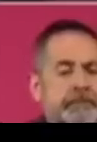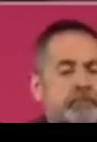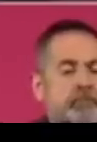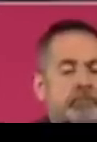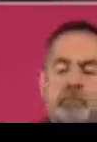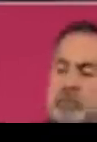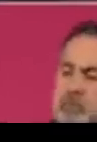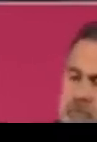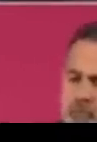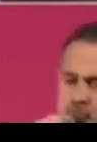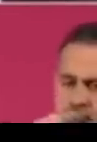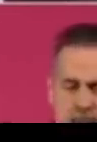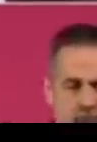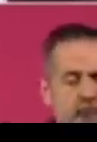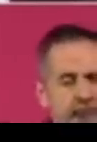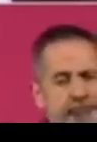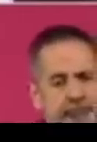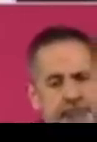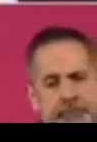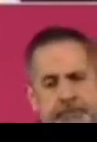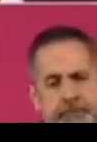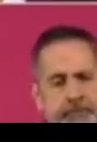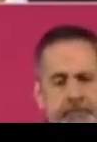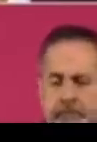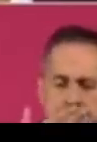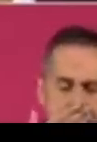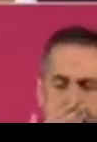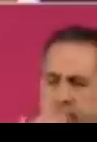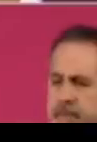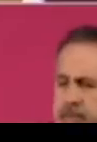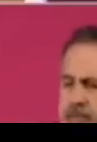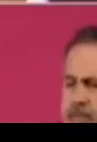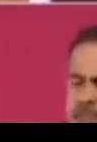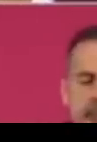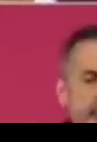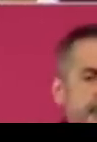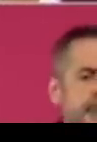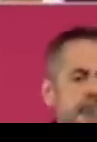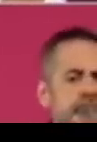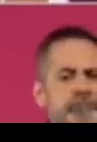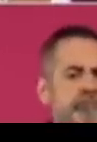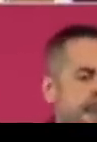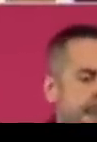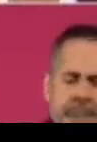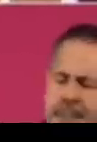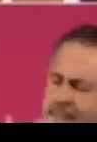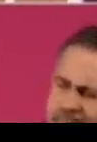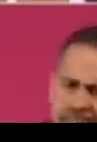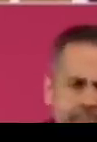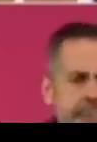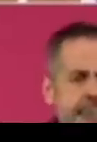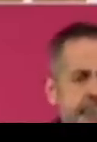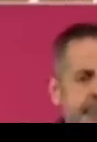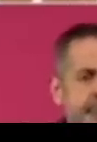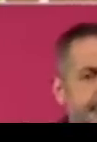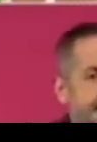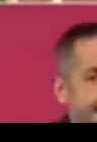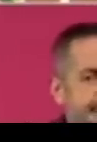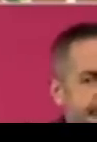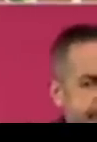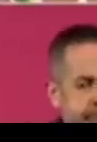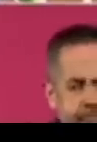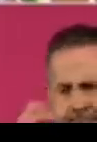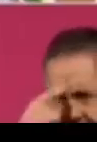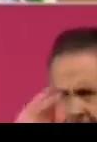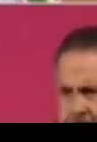decir que tenemos muy buena relación con el gobierno del Estado